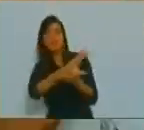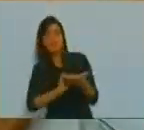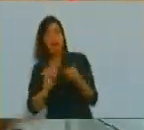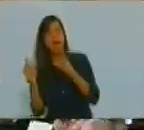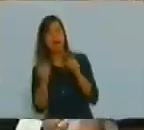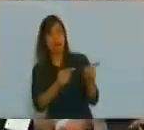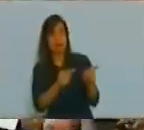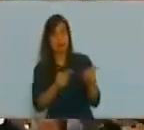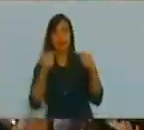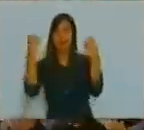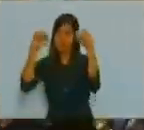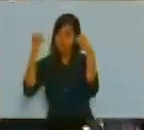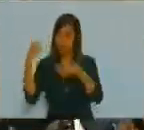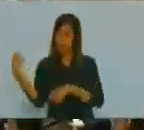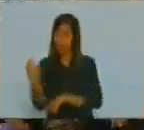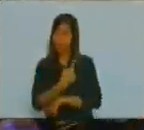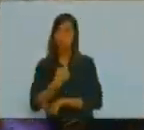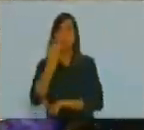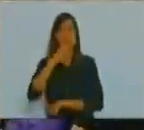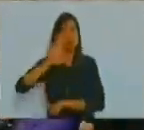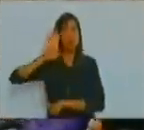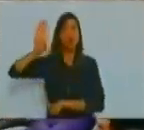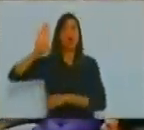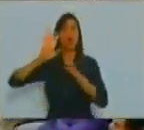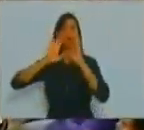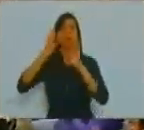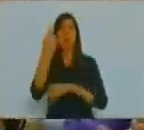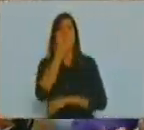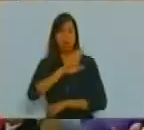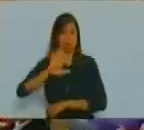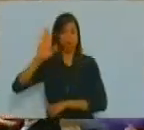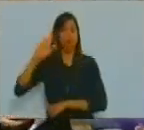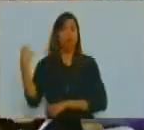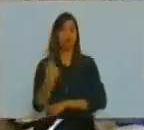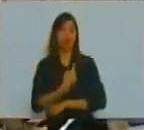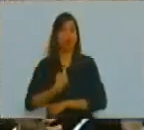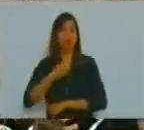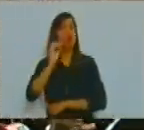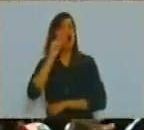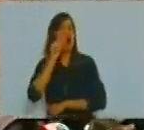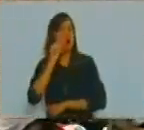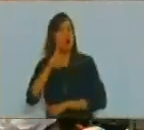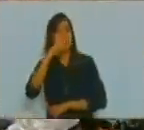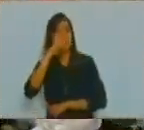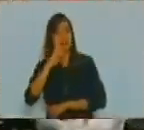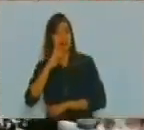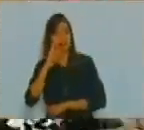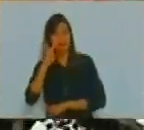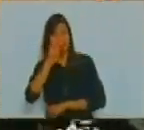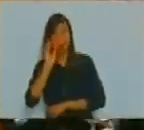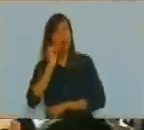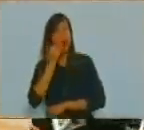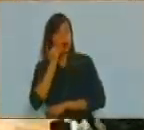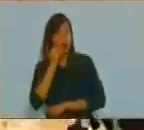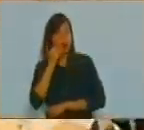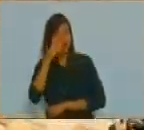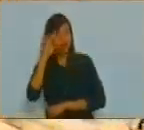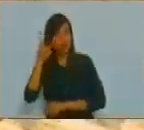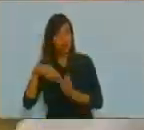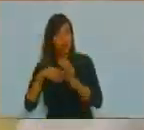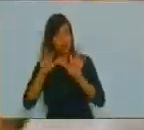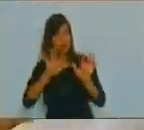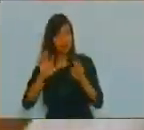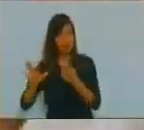eso te lo juramos esta generación de chagas la generación del 2007 la generación de ahora jamás jamás dejará